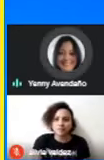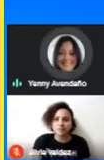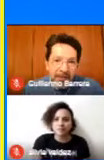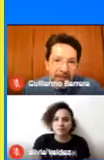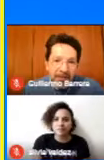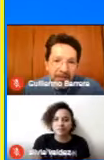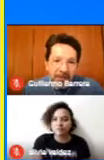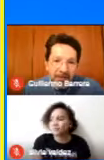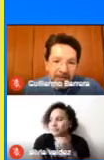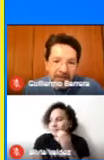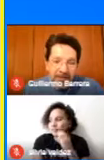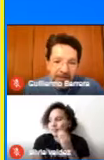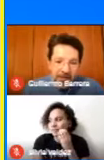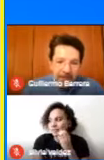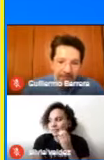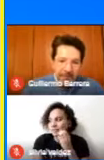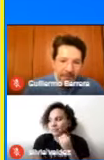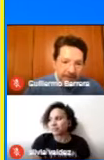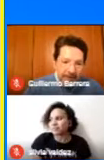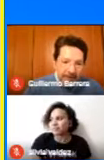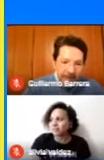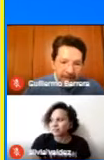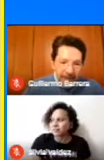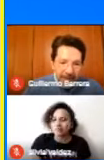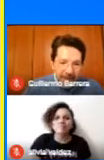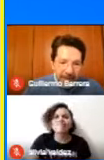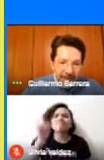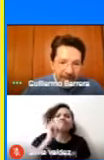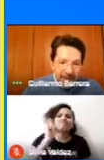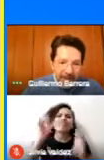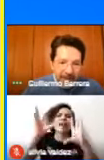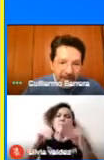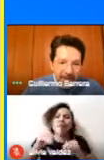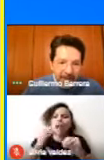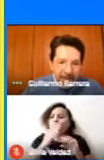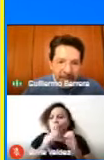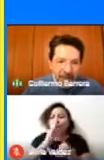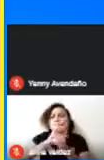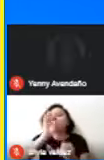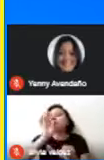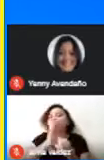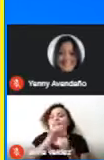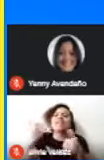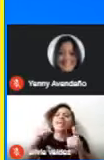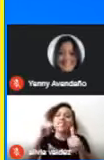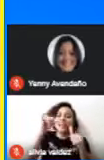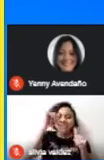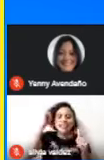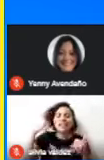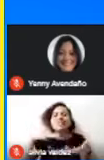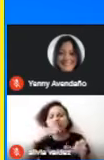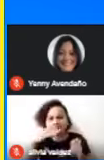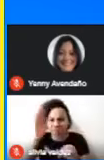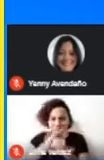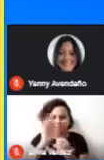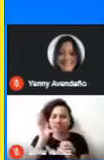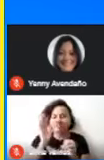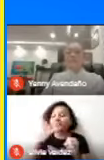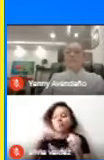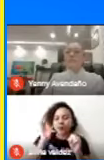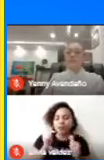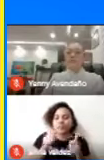Guillermo, enciende tu micrófono, por favor, porque está apagado. Ya, no se apagó, listo.